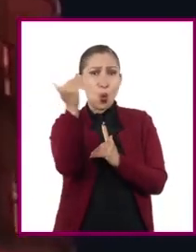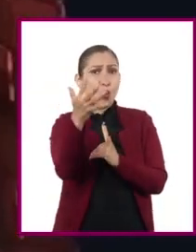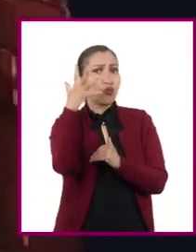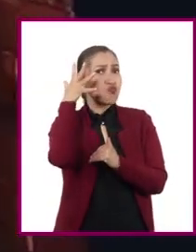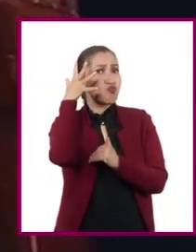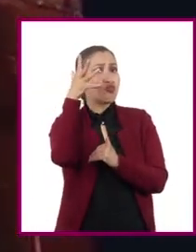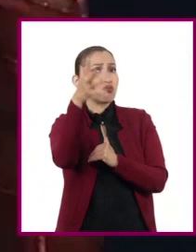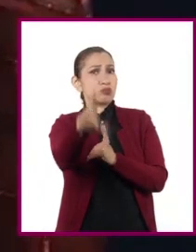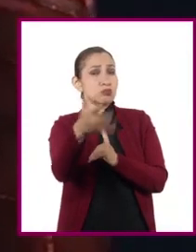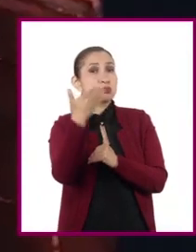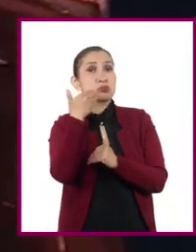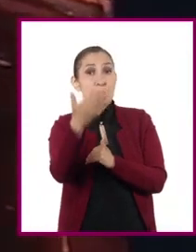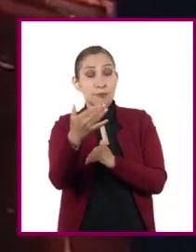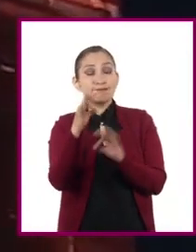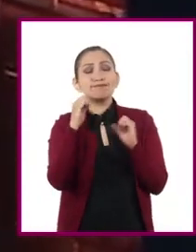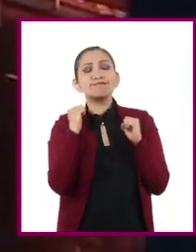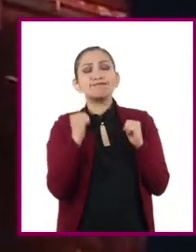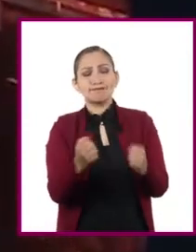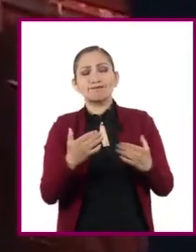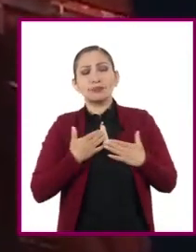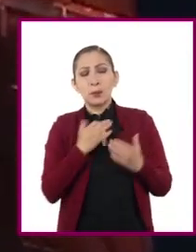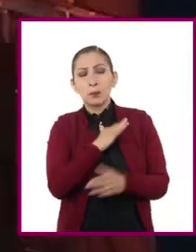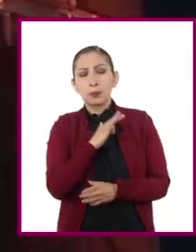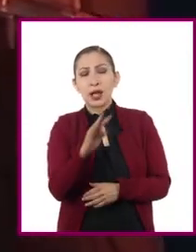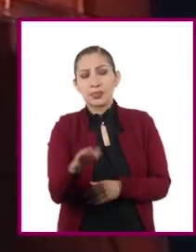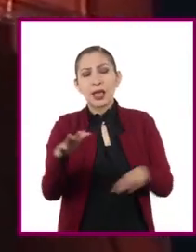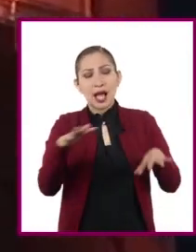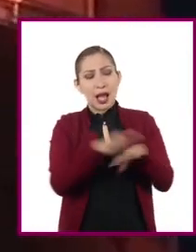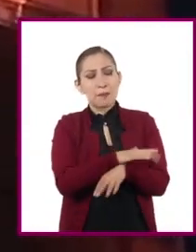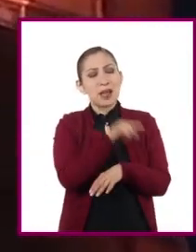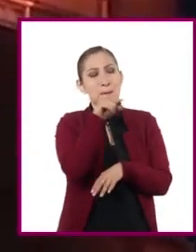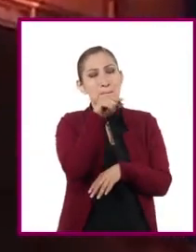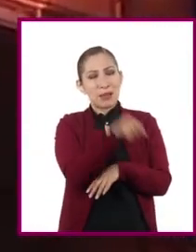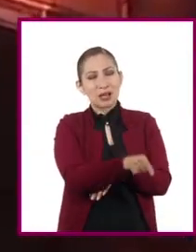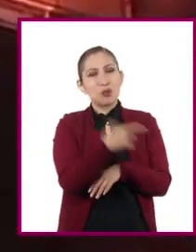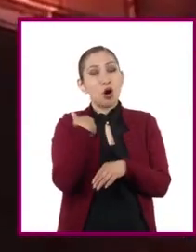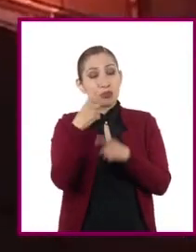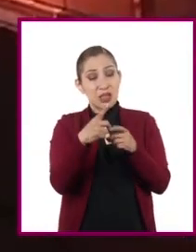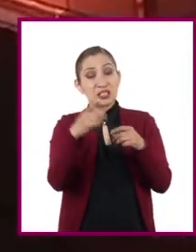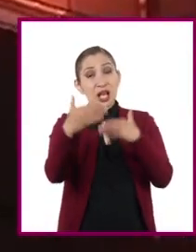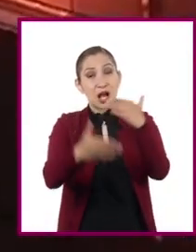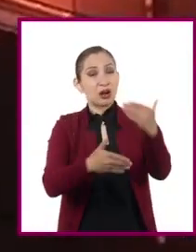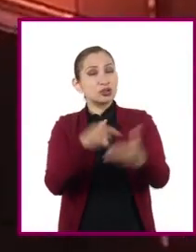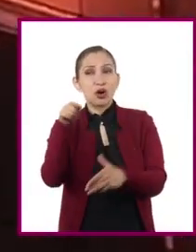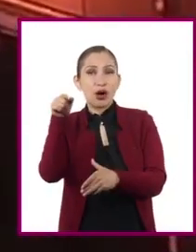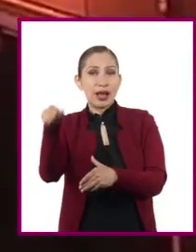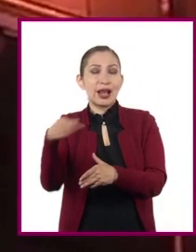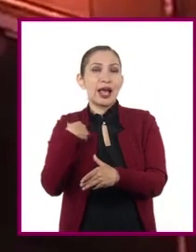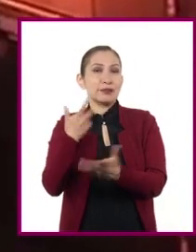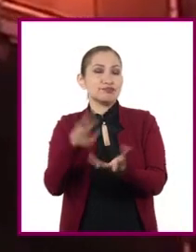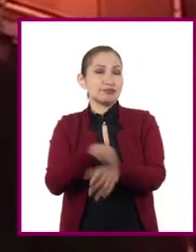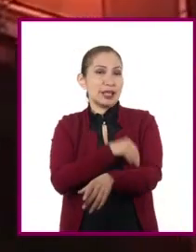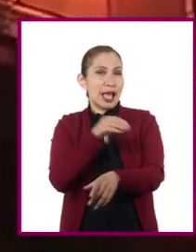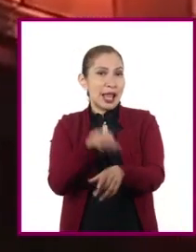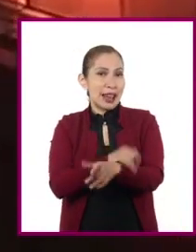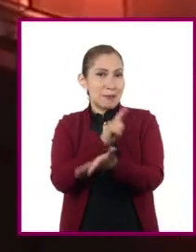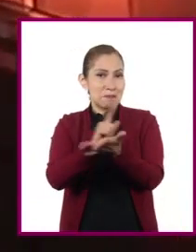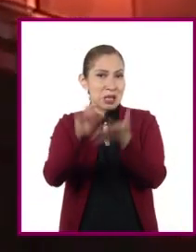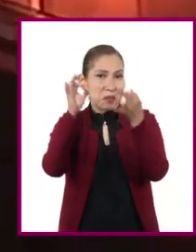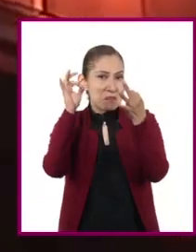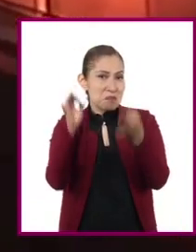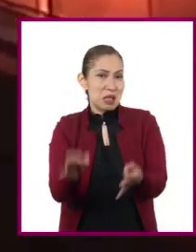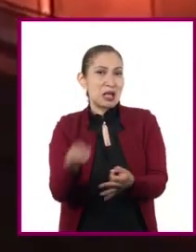hacia el futuro, dándonos la certeza de que es posible la transición a un desarrollo basado en fuentes de